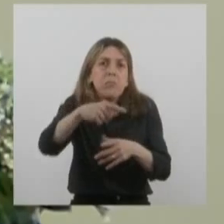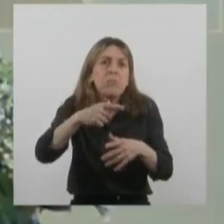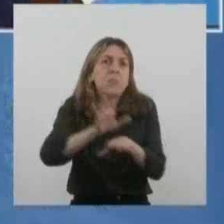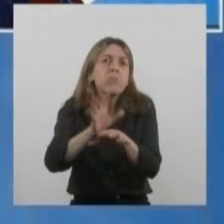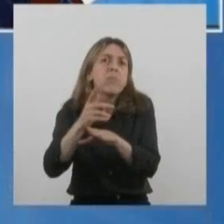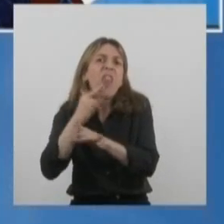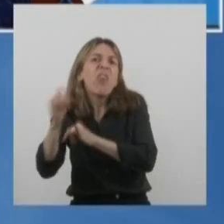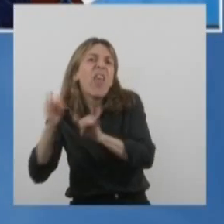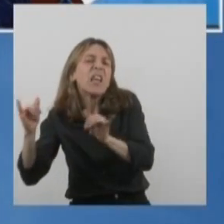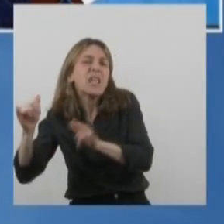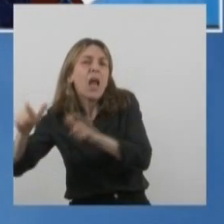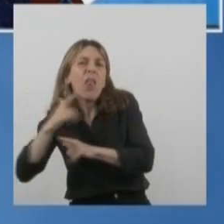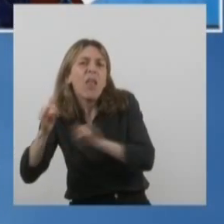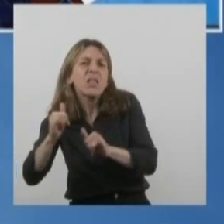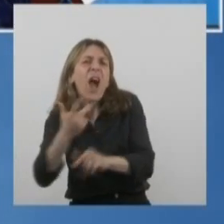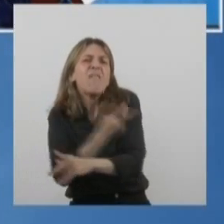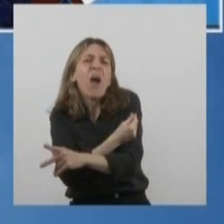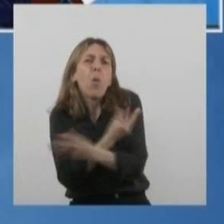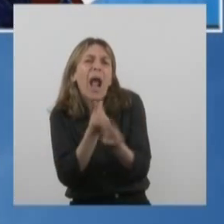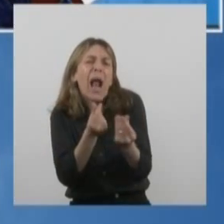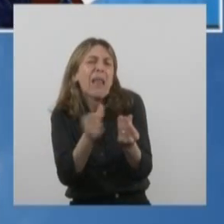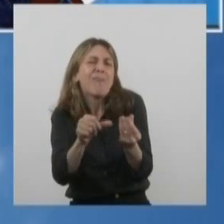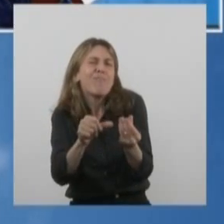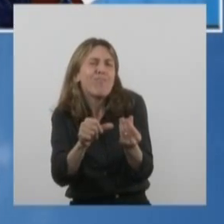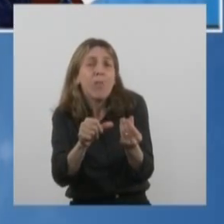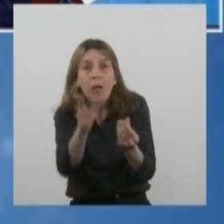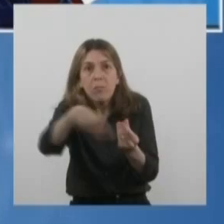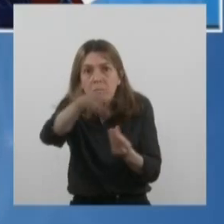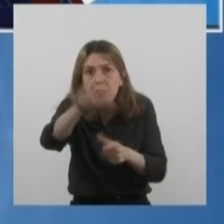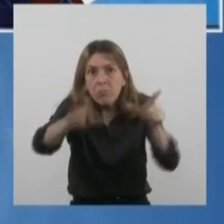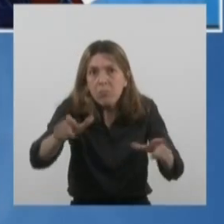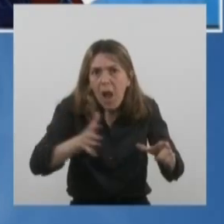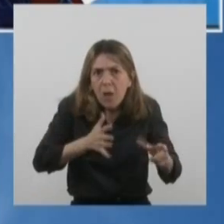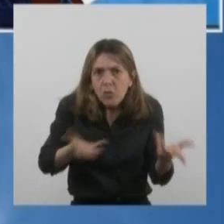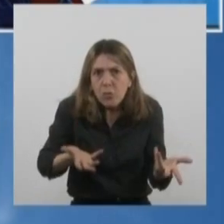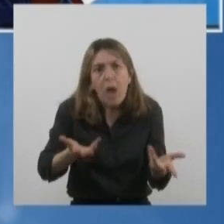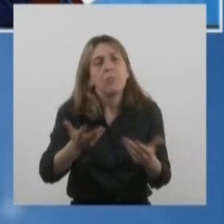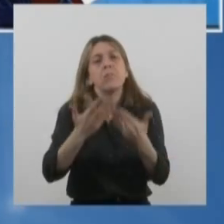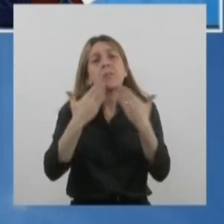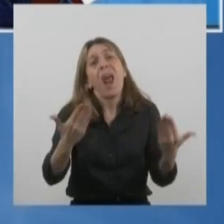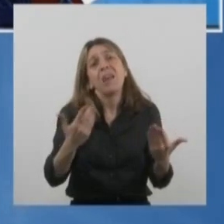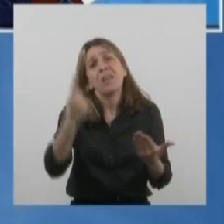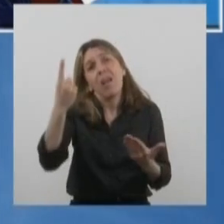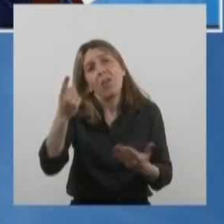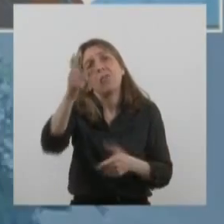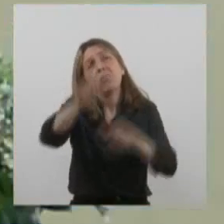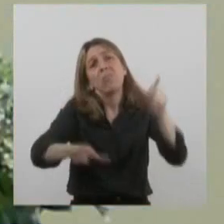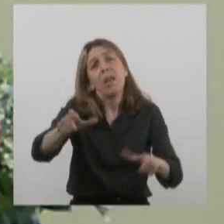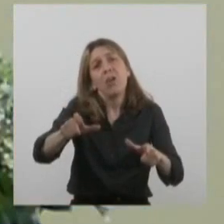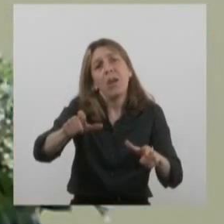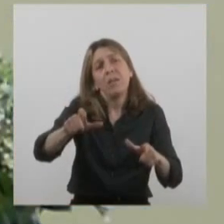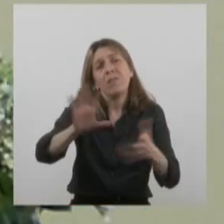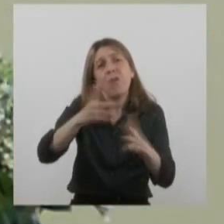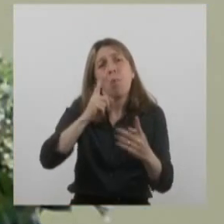de mala calidad y espantando a la gente de la vacunación. Gracias a Dios, los argentinos y las argentinas no escucharon esas